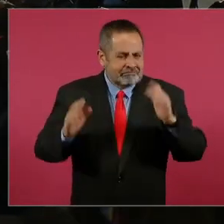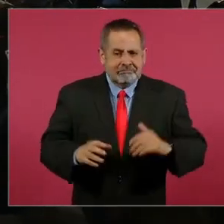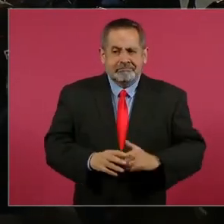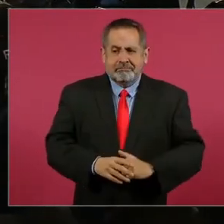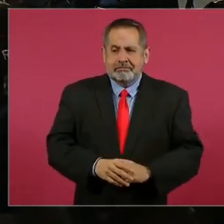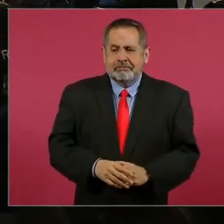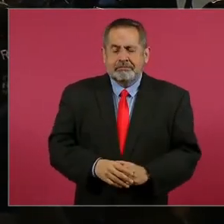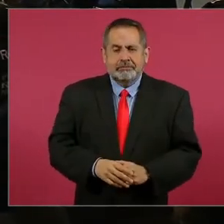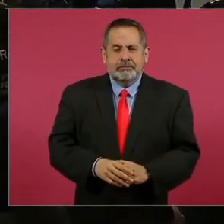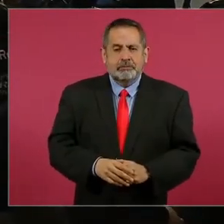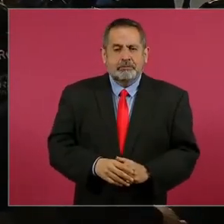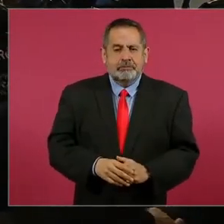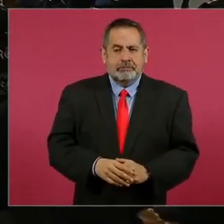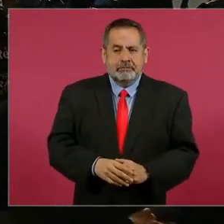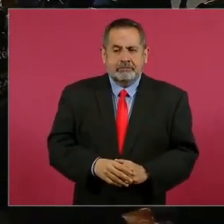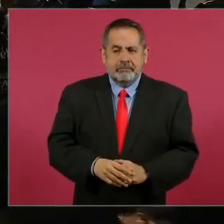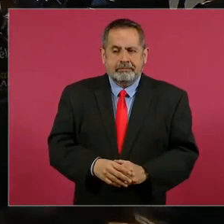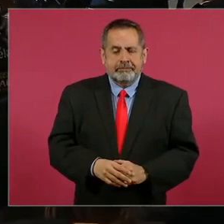Antes